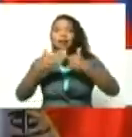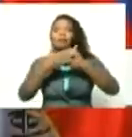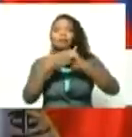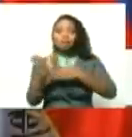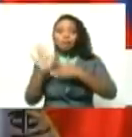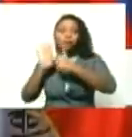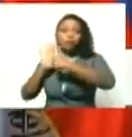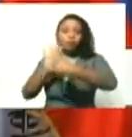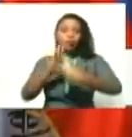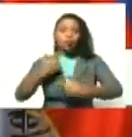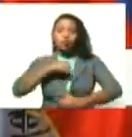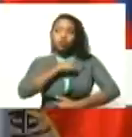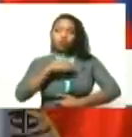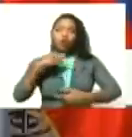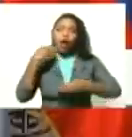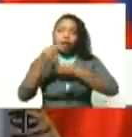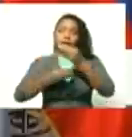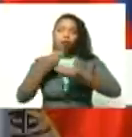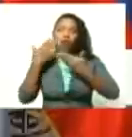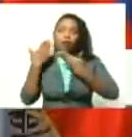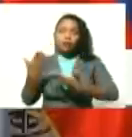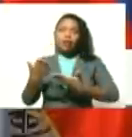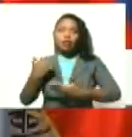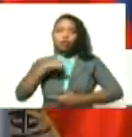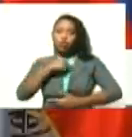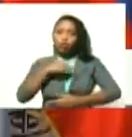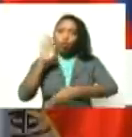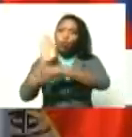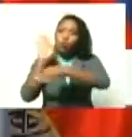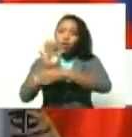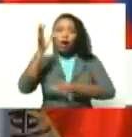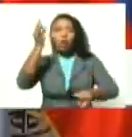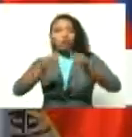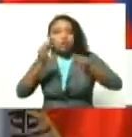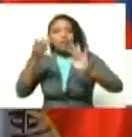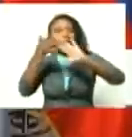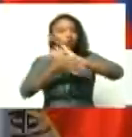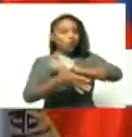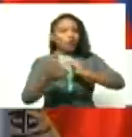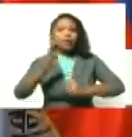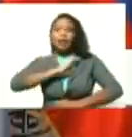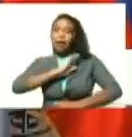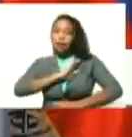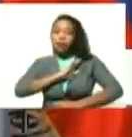ejemplo. Nosotros somos garantes de la justicia. Tenemos que